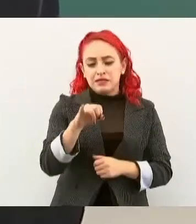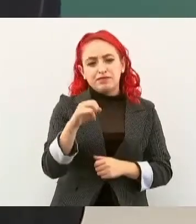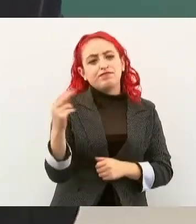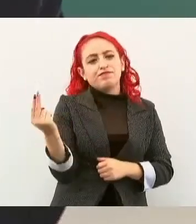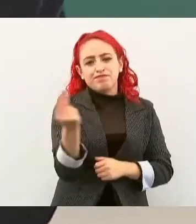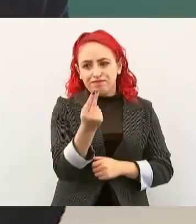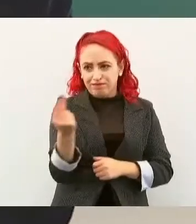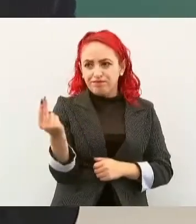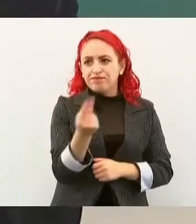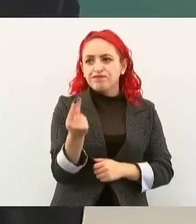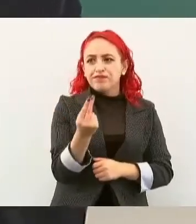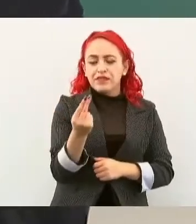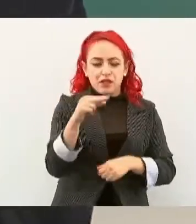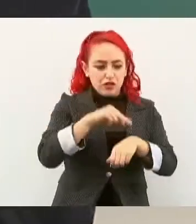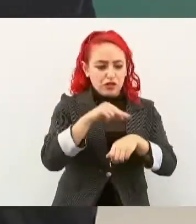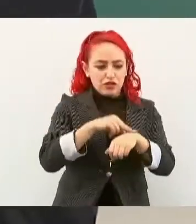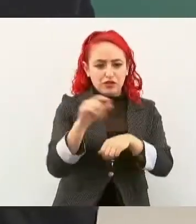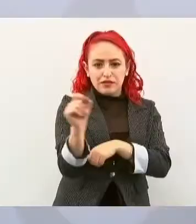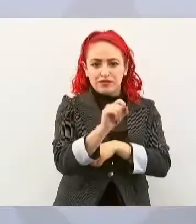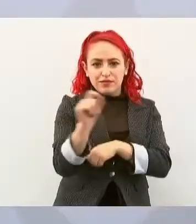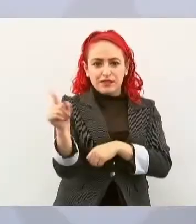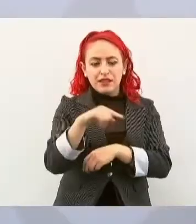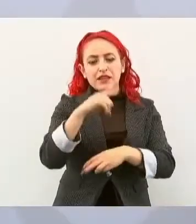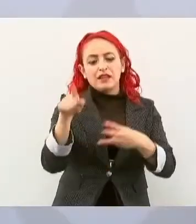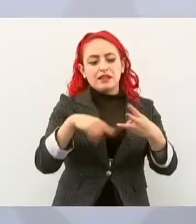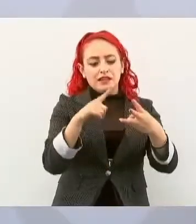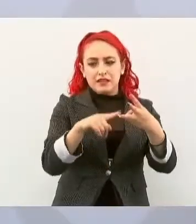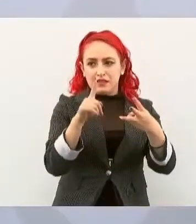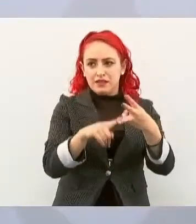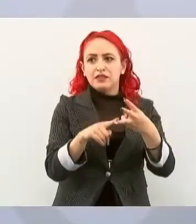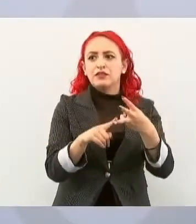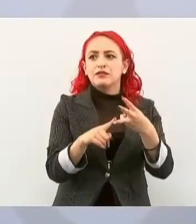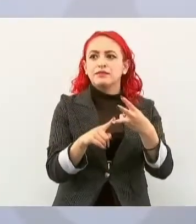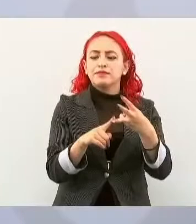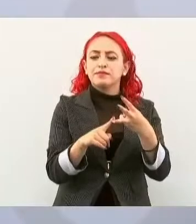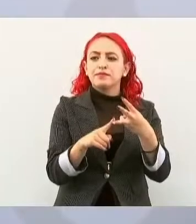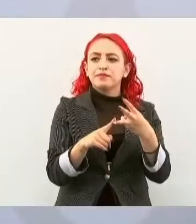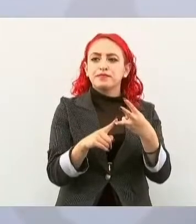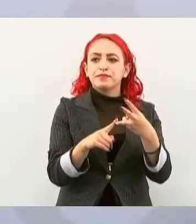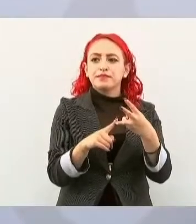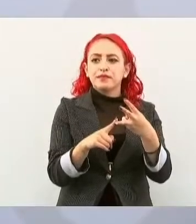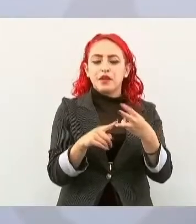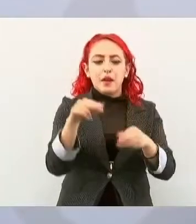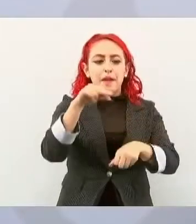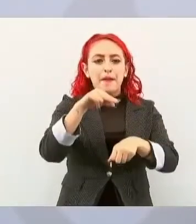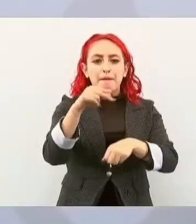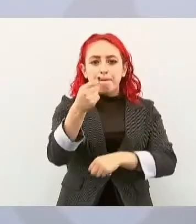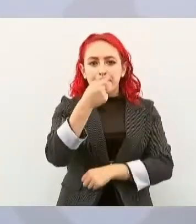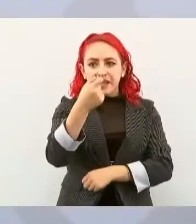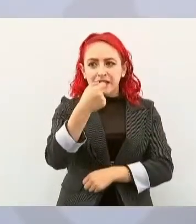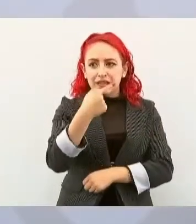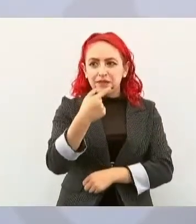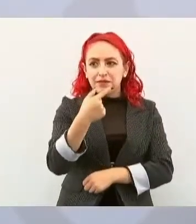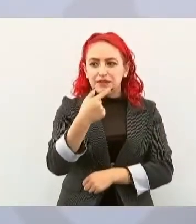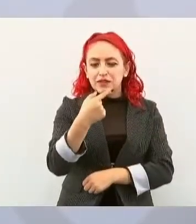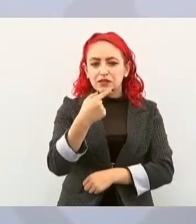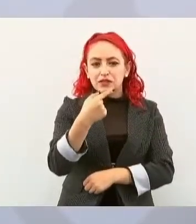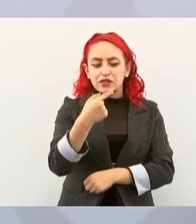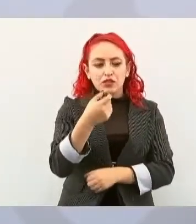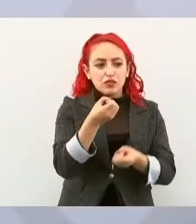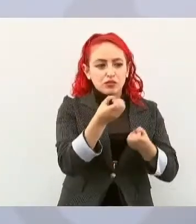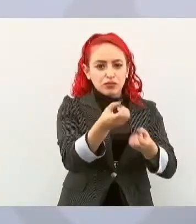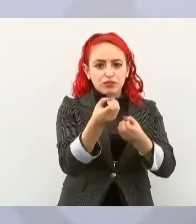necesitamos especialistas. Lo tercero son los medicamentos, el